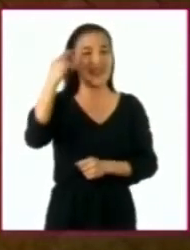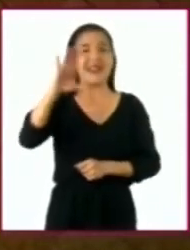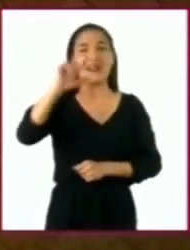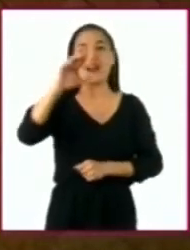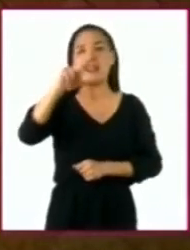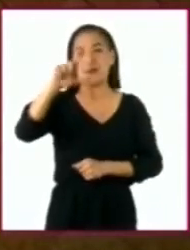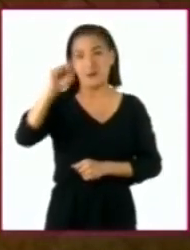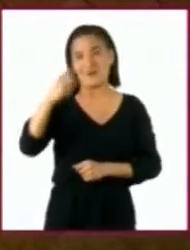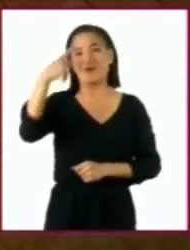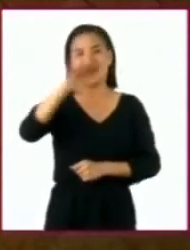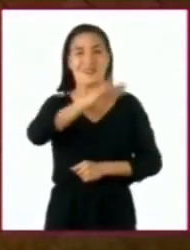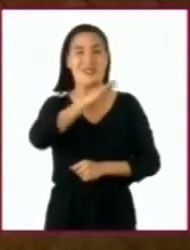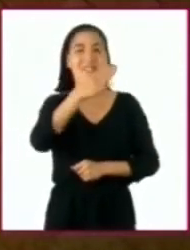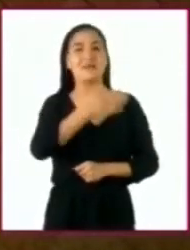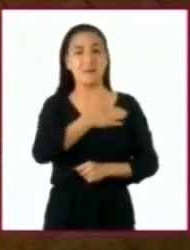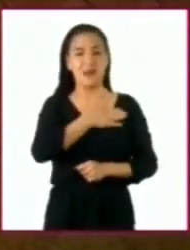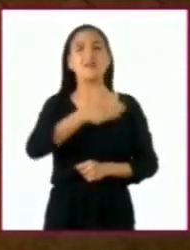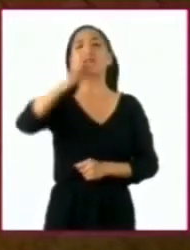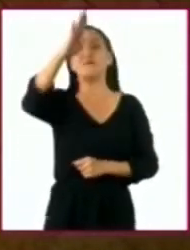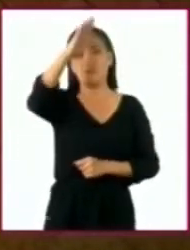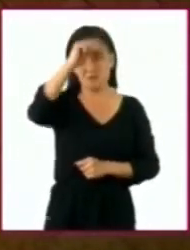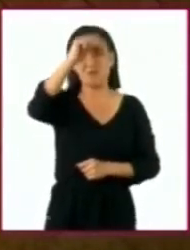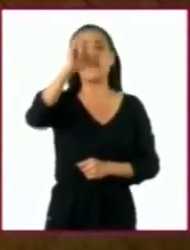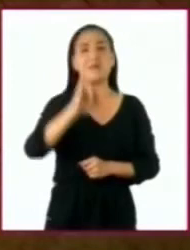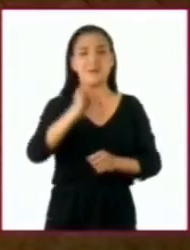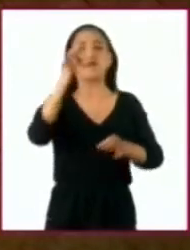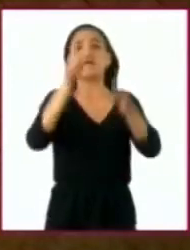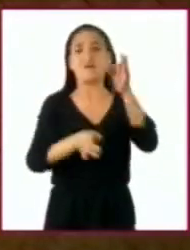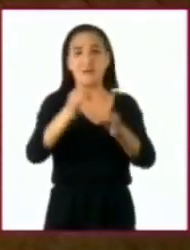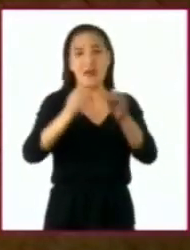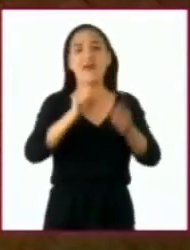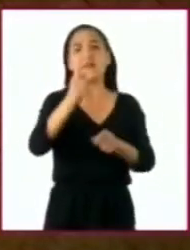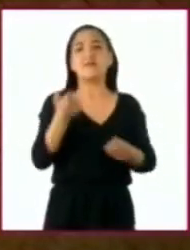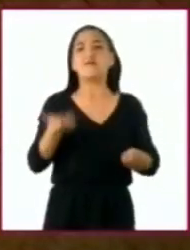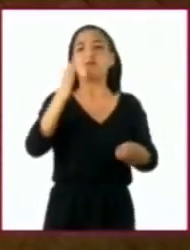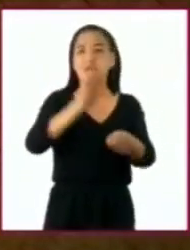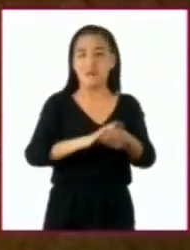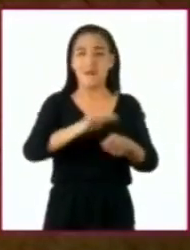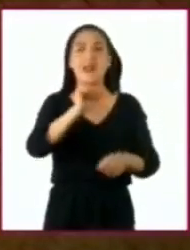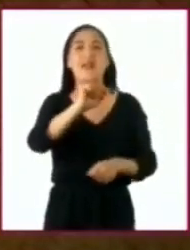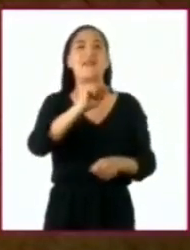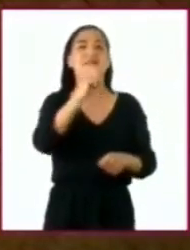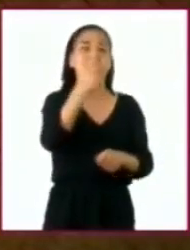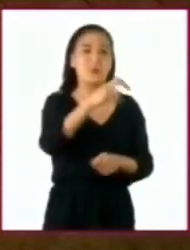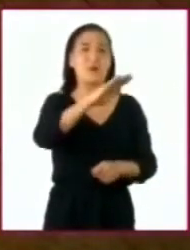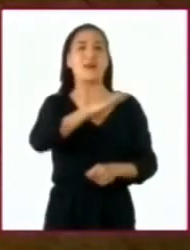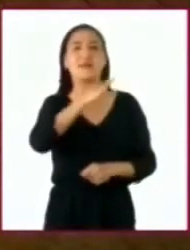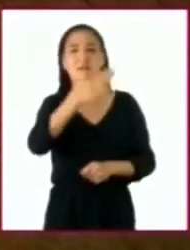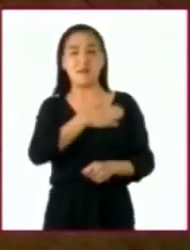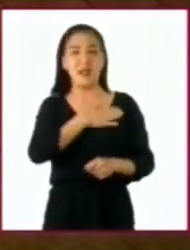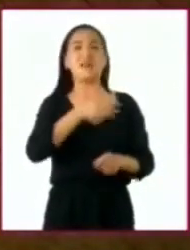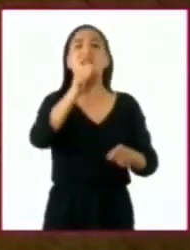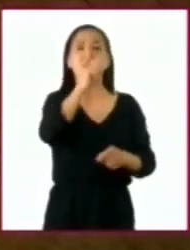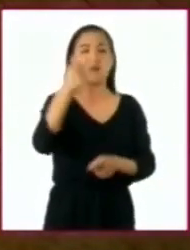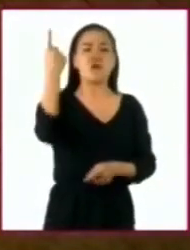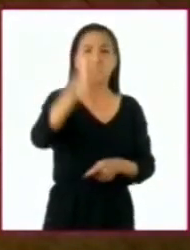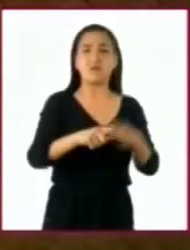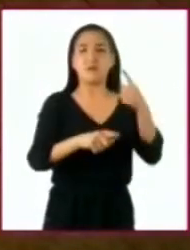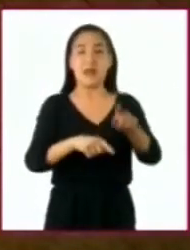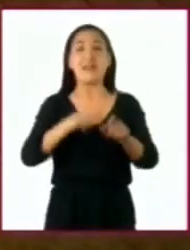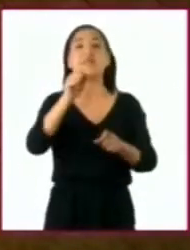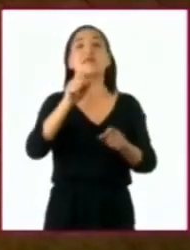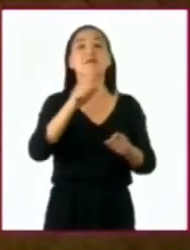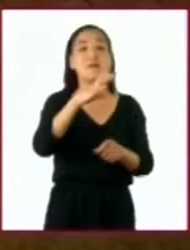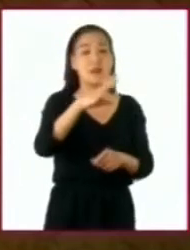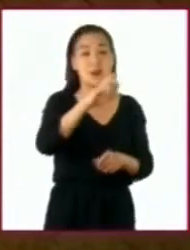España estuvo de acuerdo con el juicio contra los administradores españoles y ordenó que 2/3 de todos